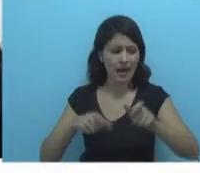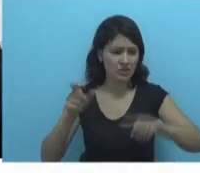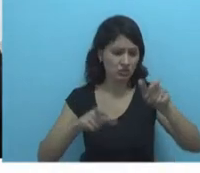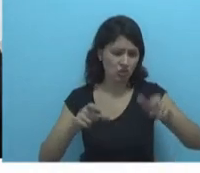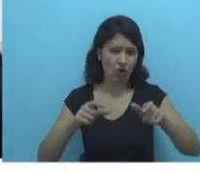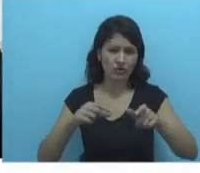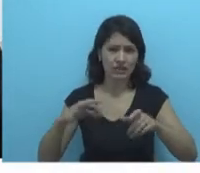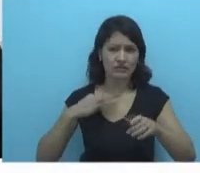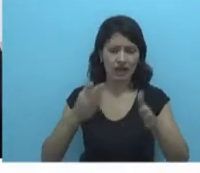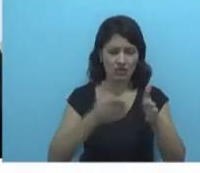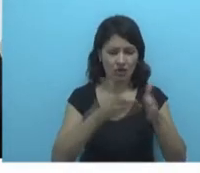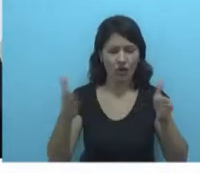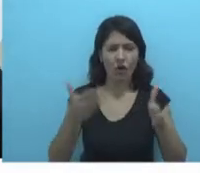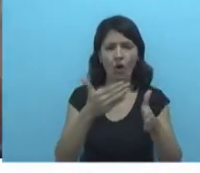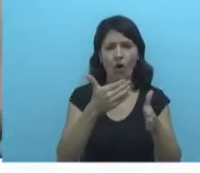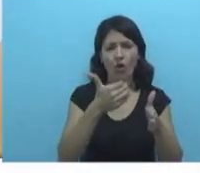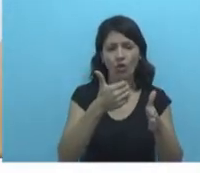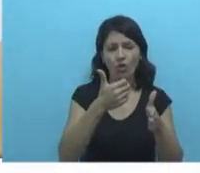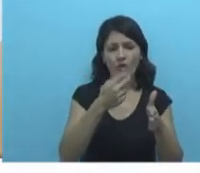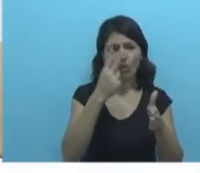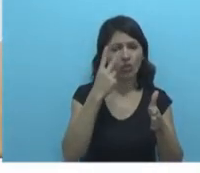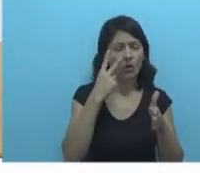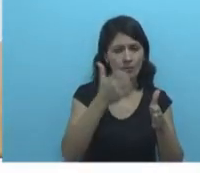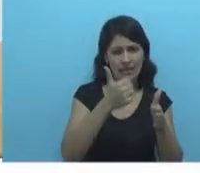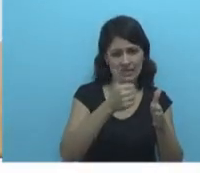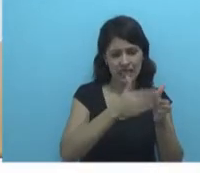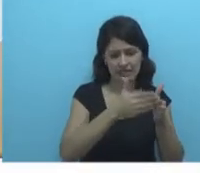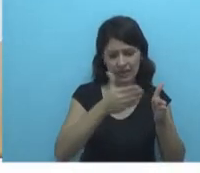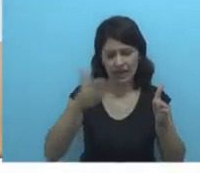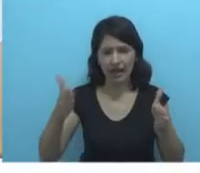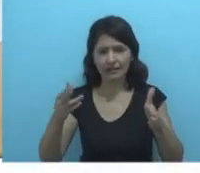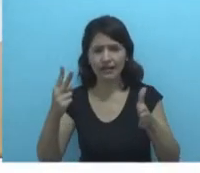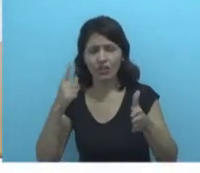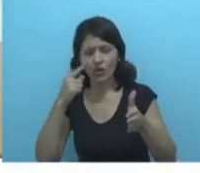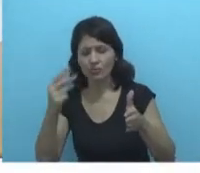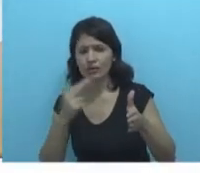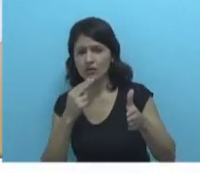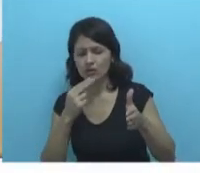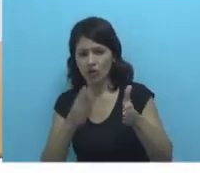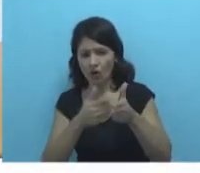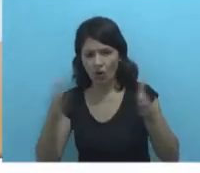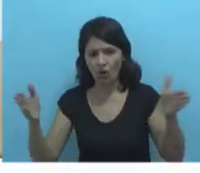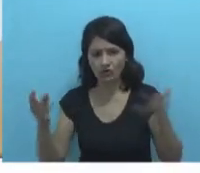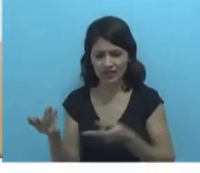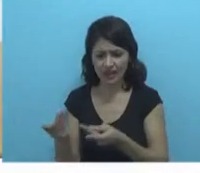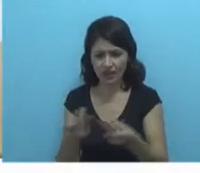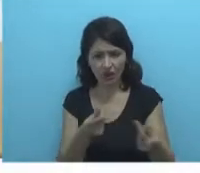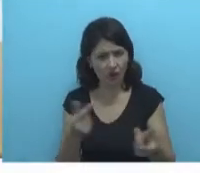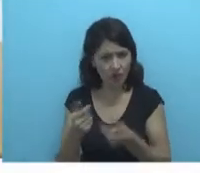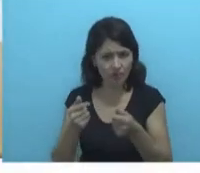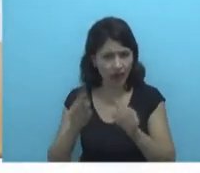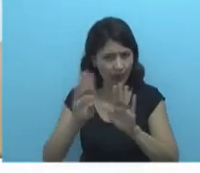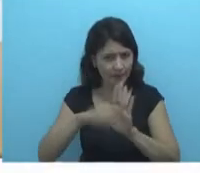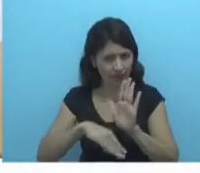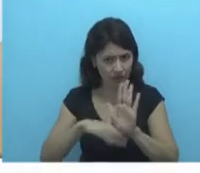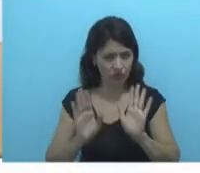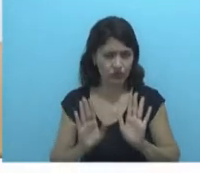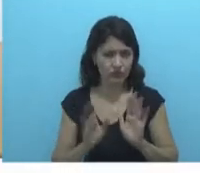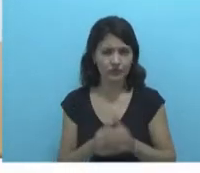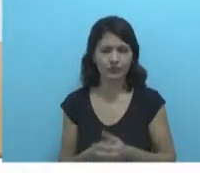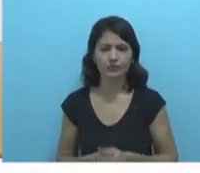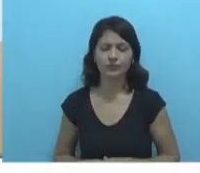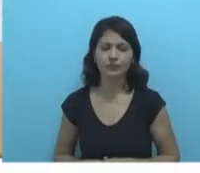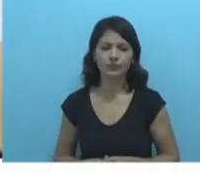esos años, de 2006 a 2011, bajaran el consumo de 62 a 55 kilos. Ejemplo, no